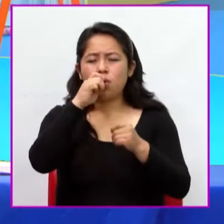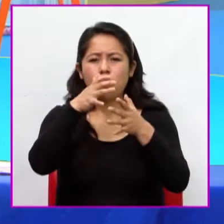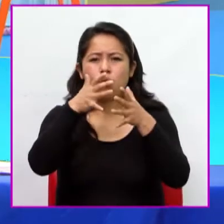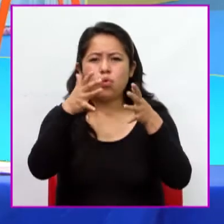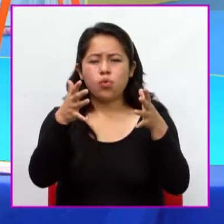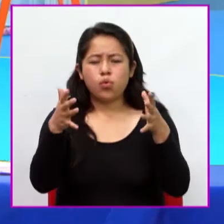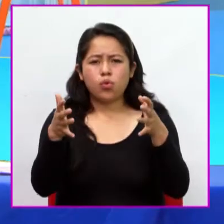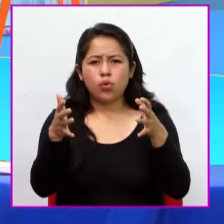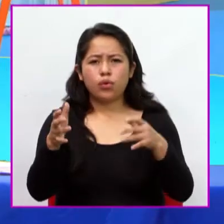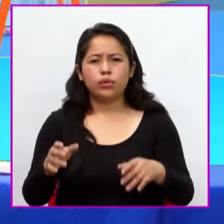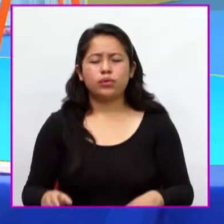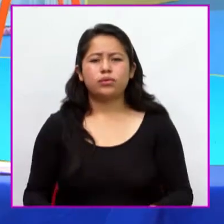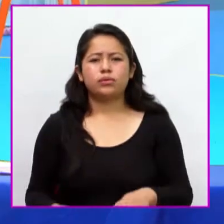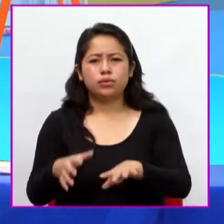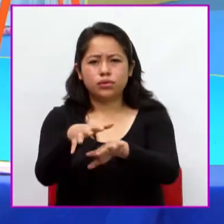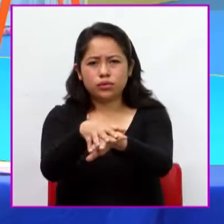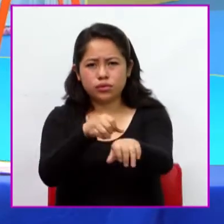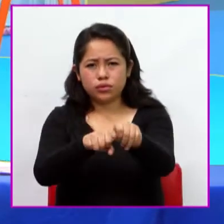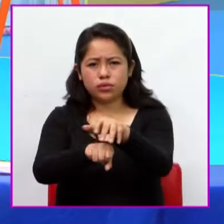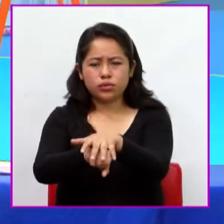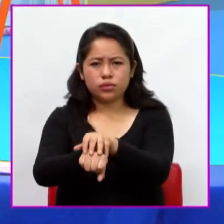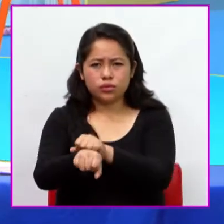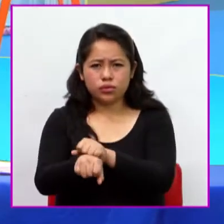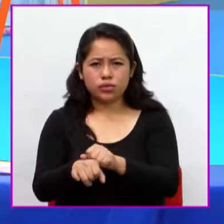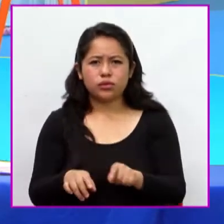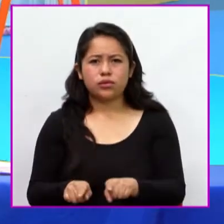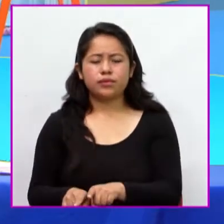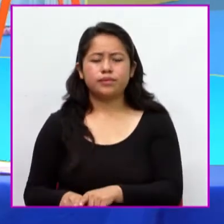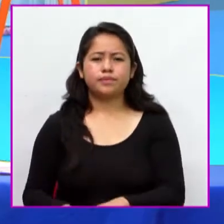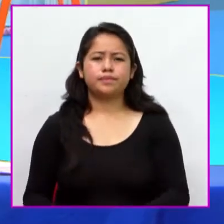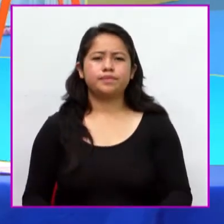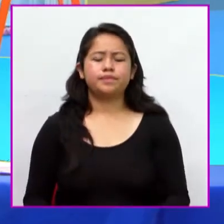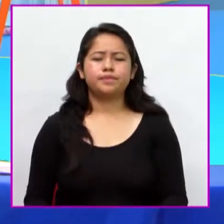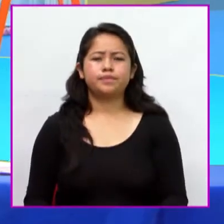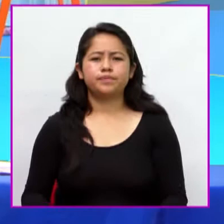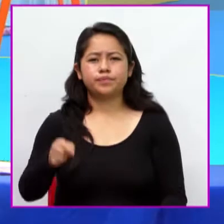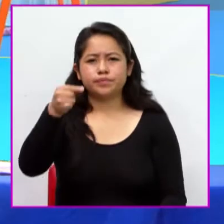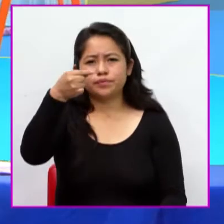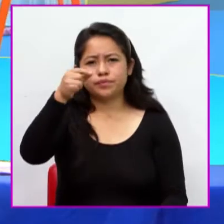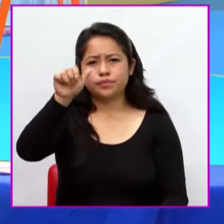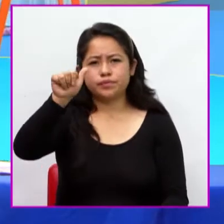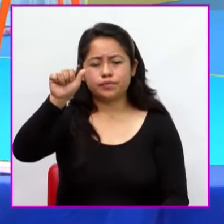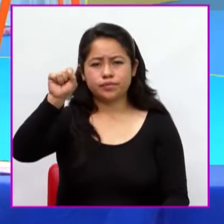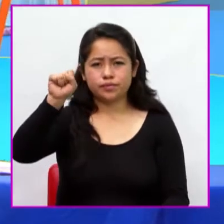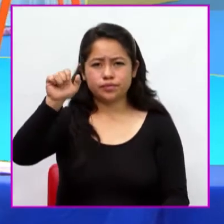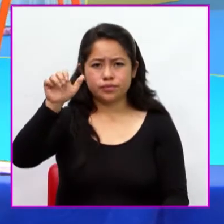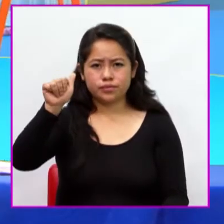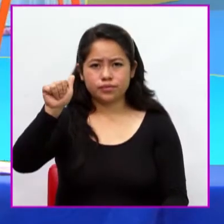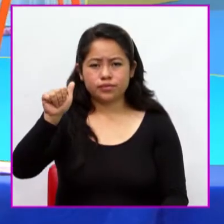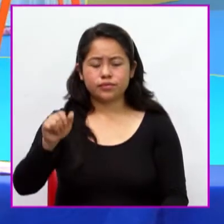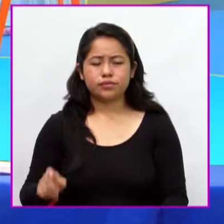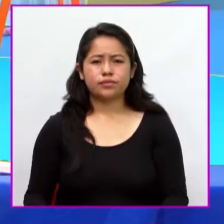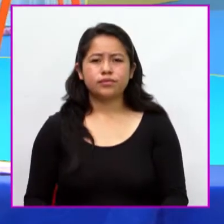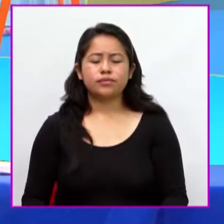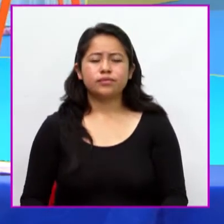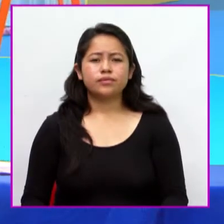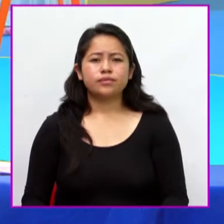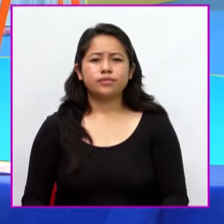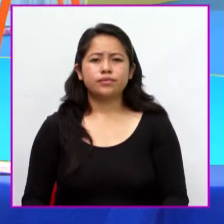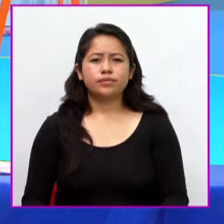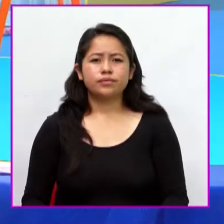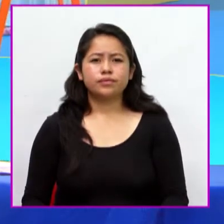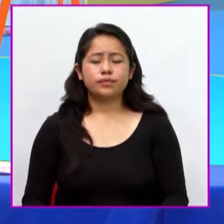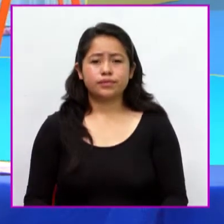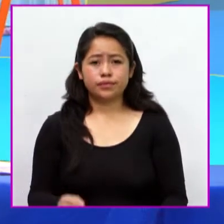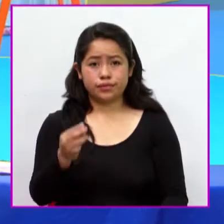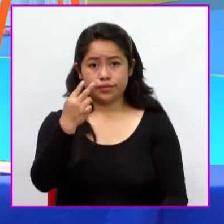guantes desechables y una gasa que lo introduciremos al interior de este